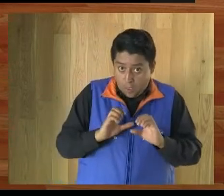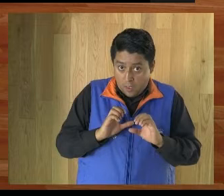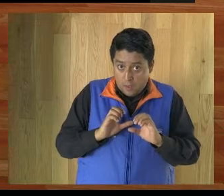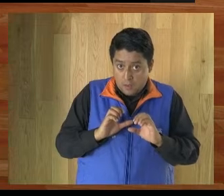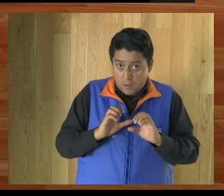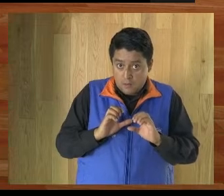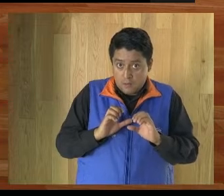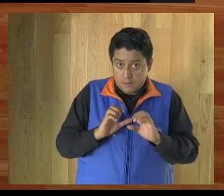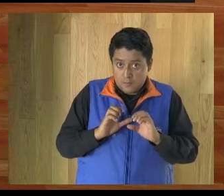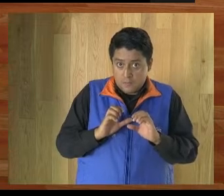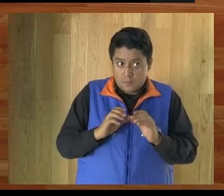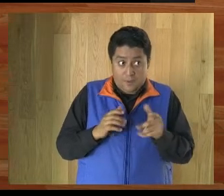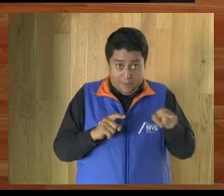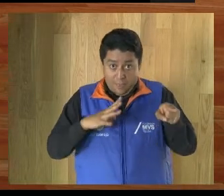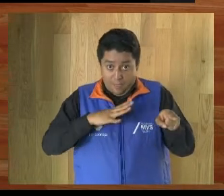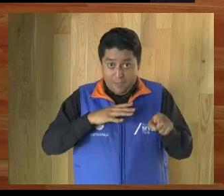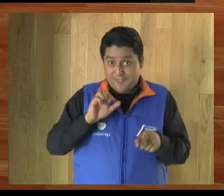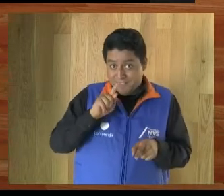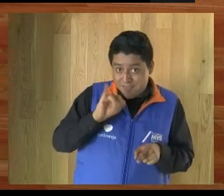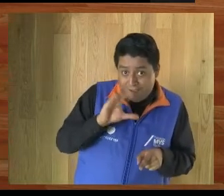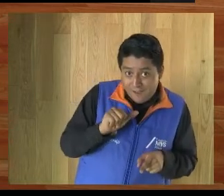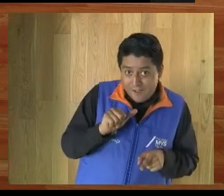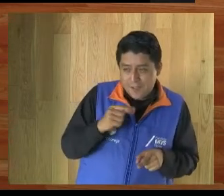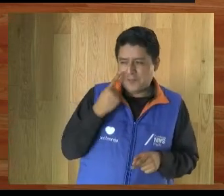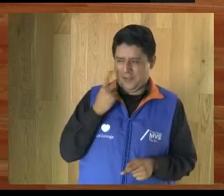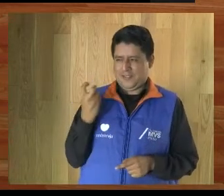estudio de Global Red Track, es una